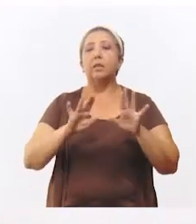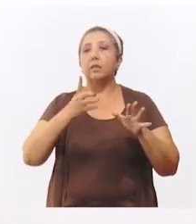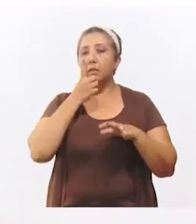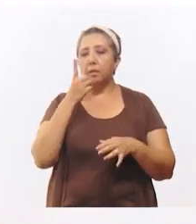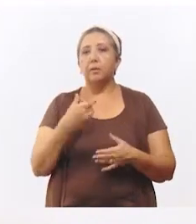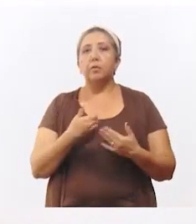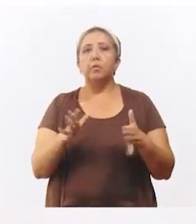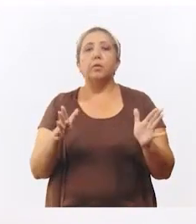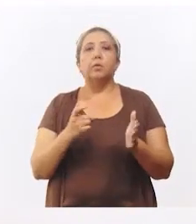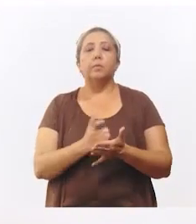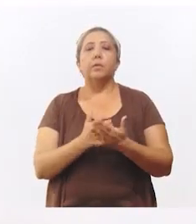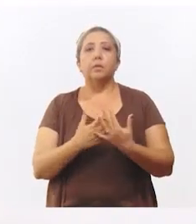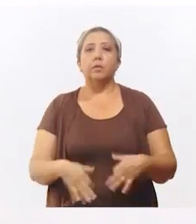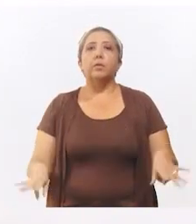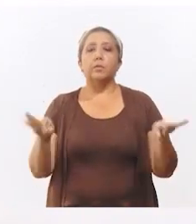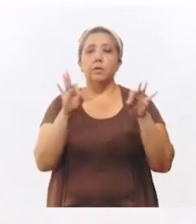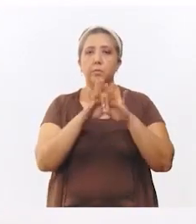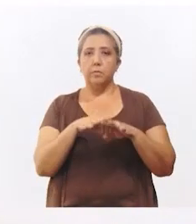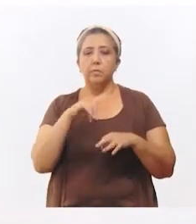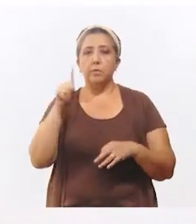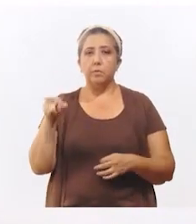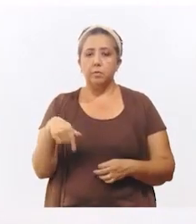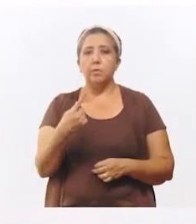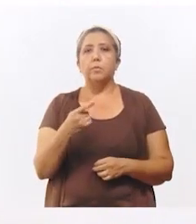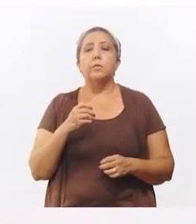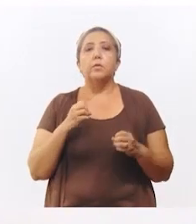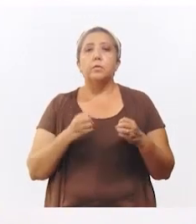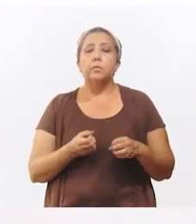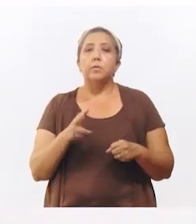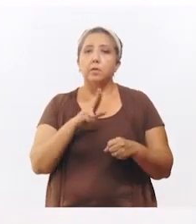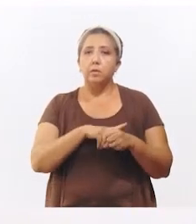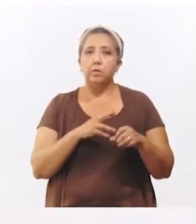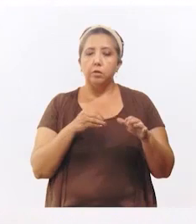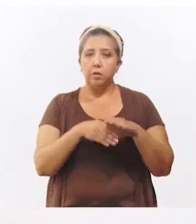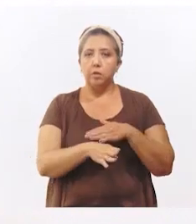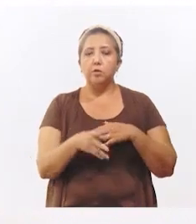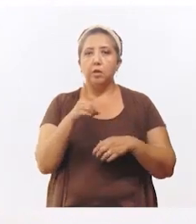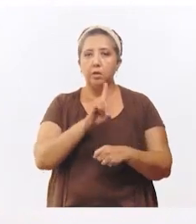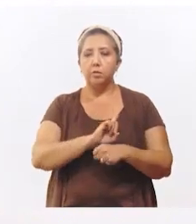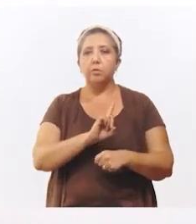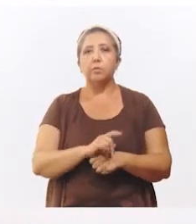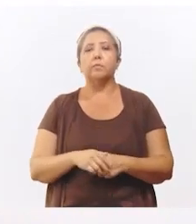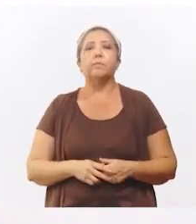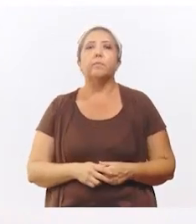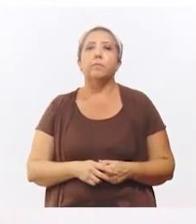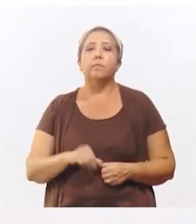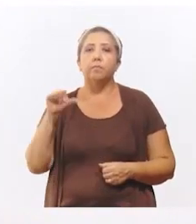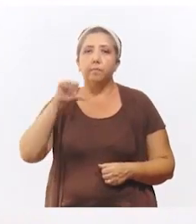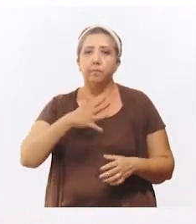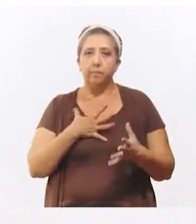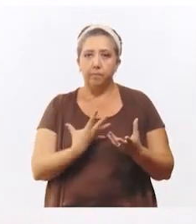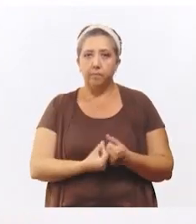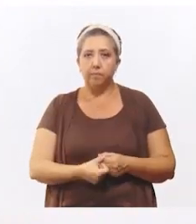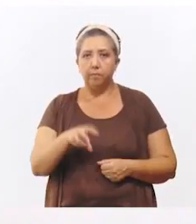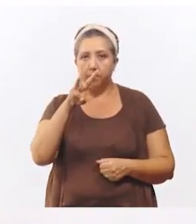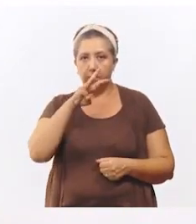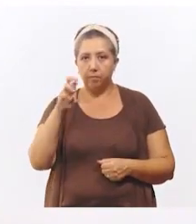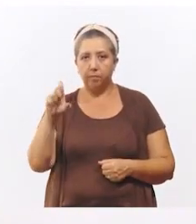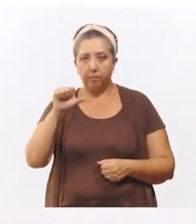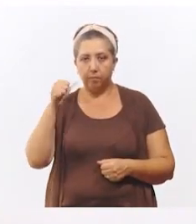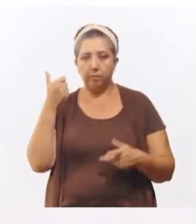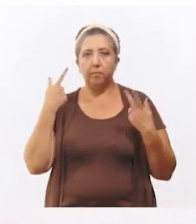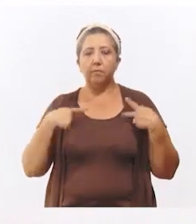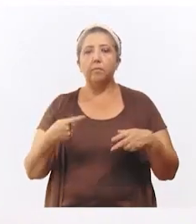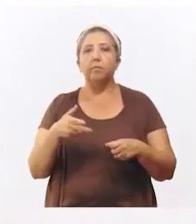ha señalado, en la reapertura económica los datos más importantes son la ocupación hospitalaria y los ingresos diarios. El día de hoy tenemos